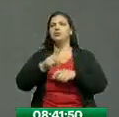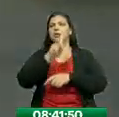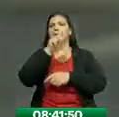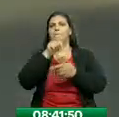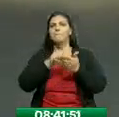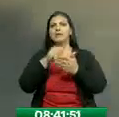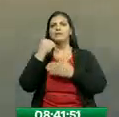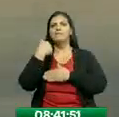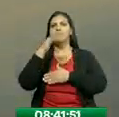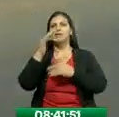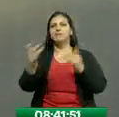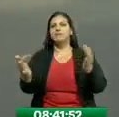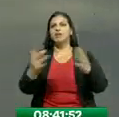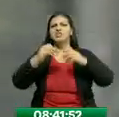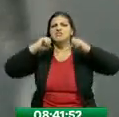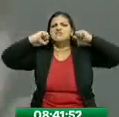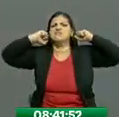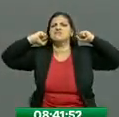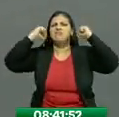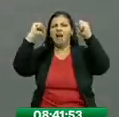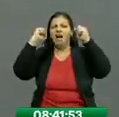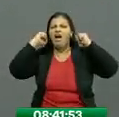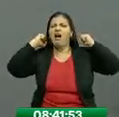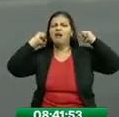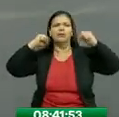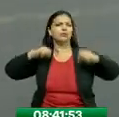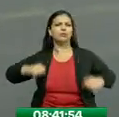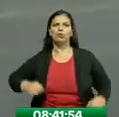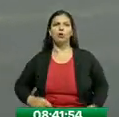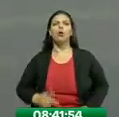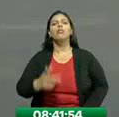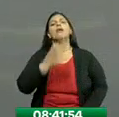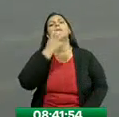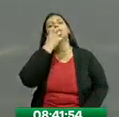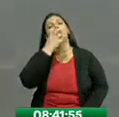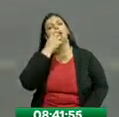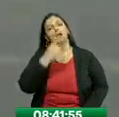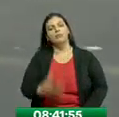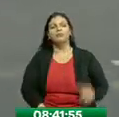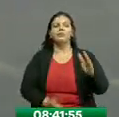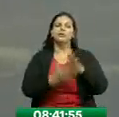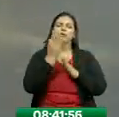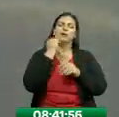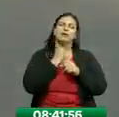congregadas. No es una manifestación violenta, de repente no se han registrado desmanes.